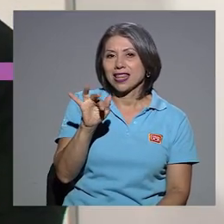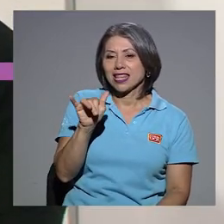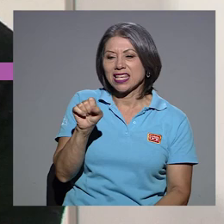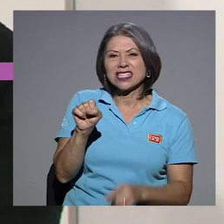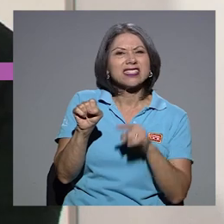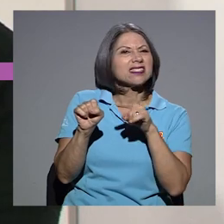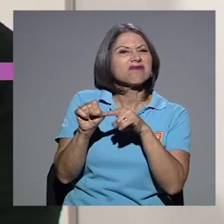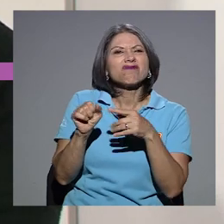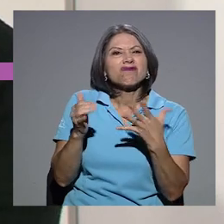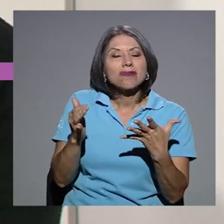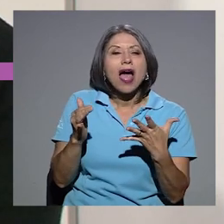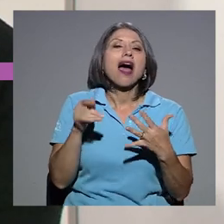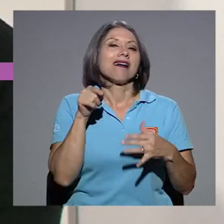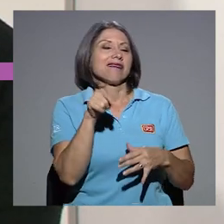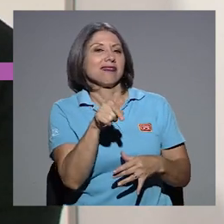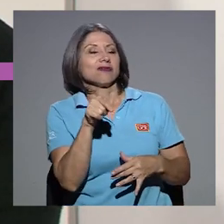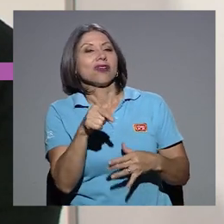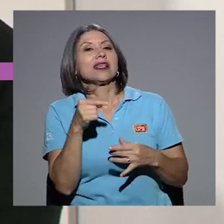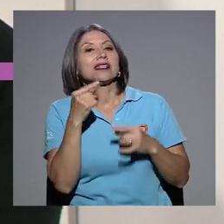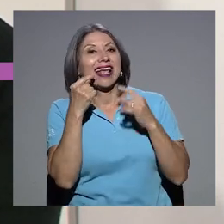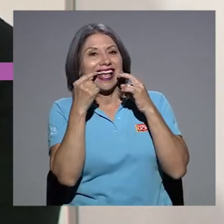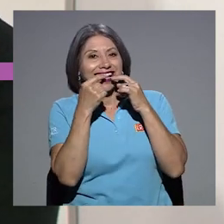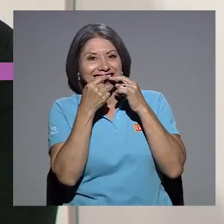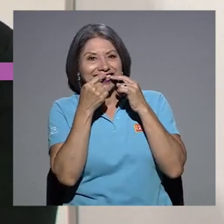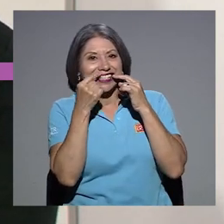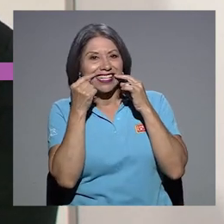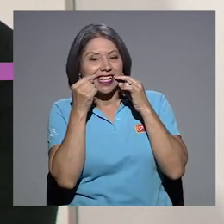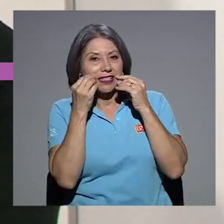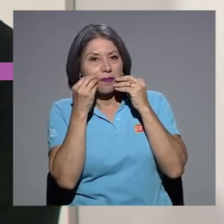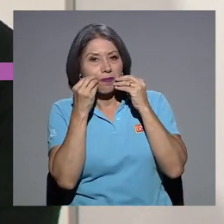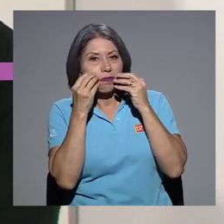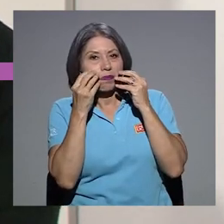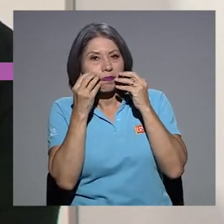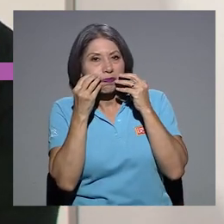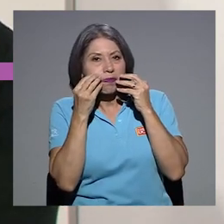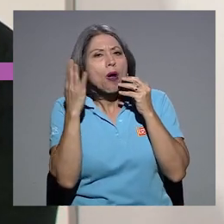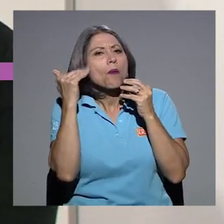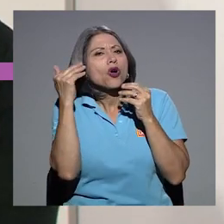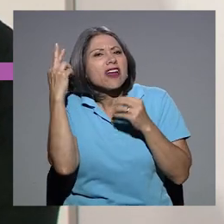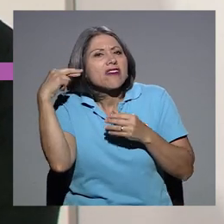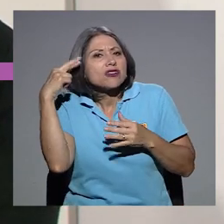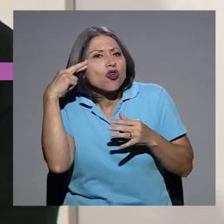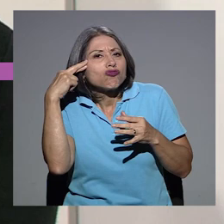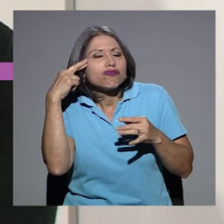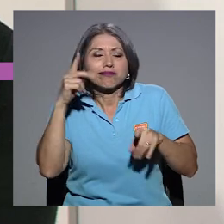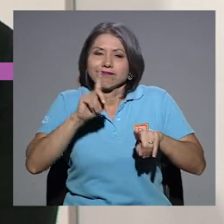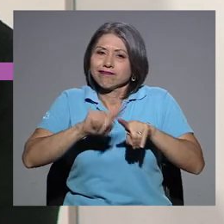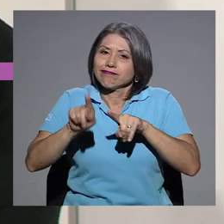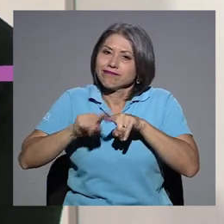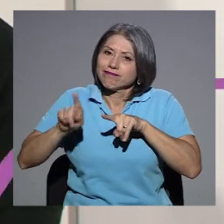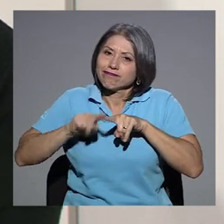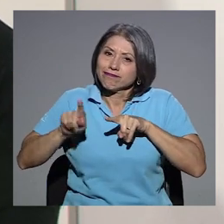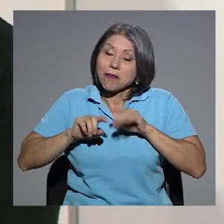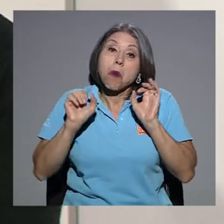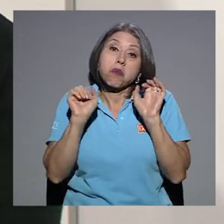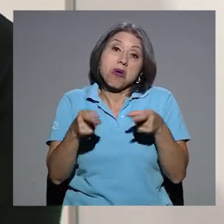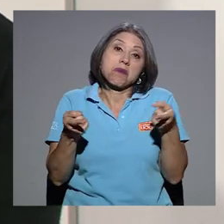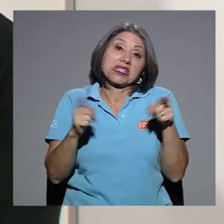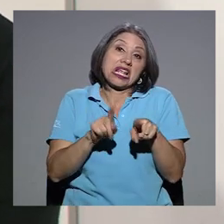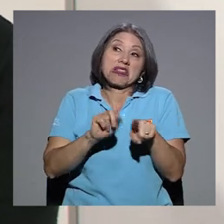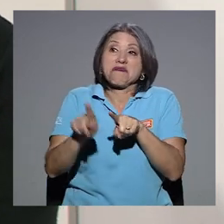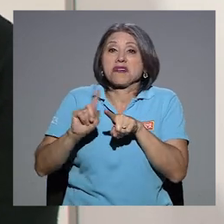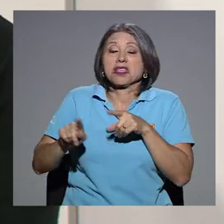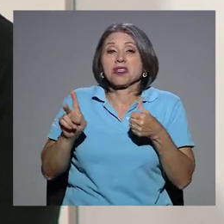encías. El origen es variado, la inflamación en las encías la pueden producir diferentes factores,